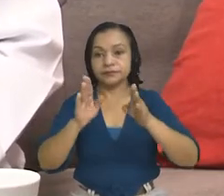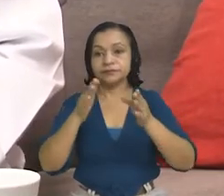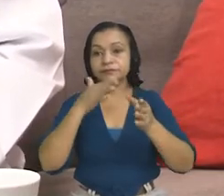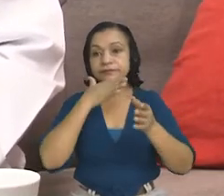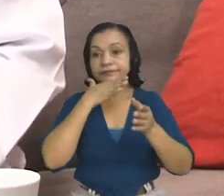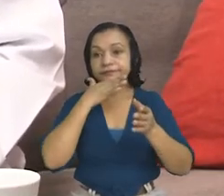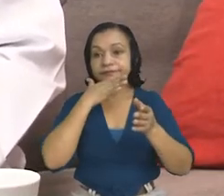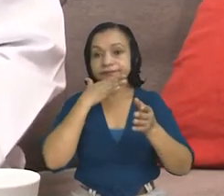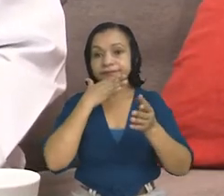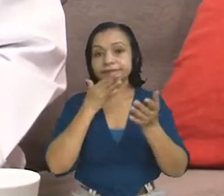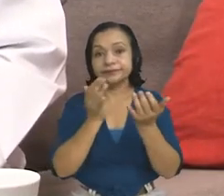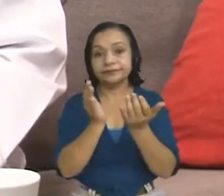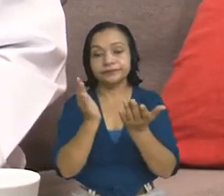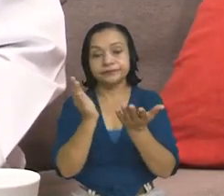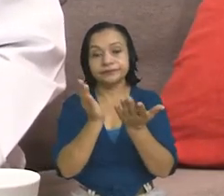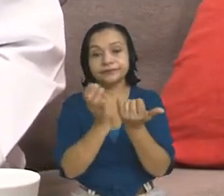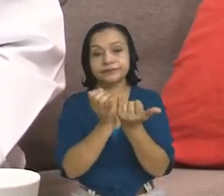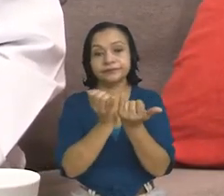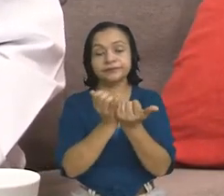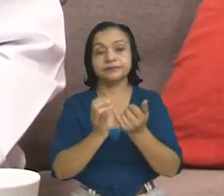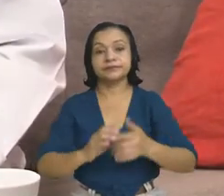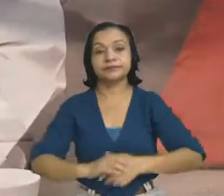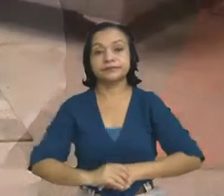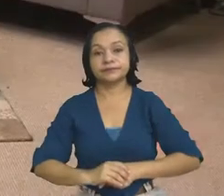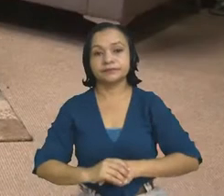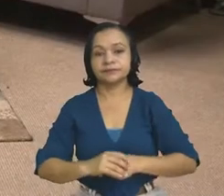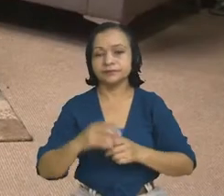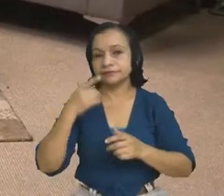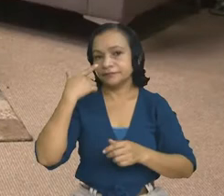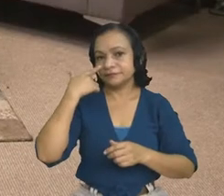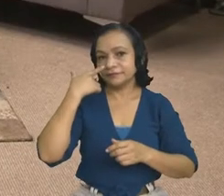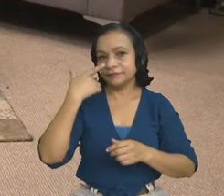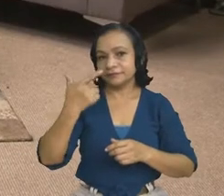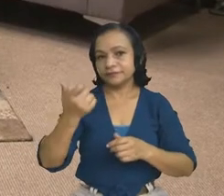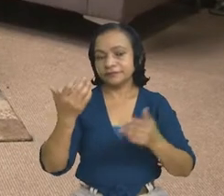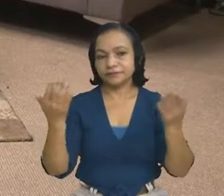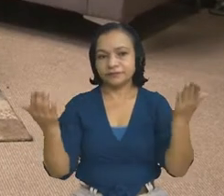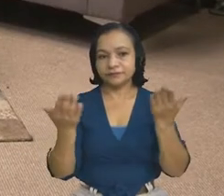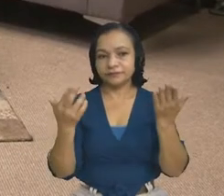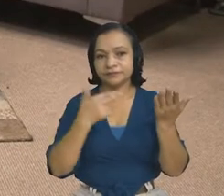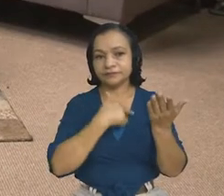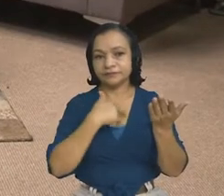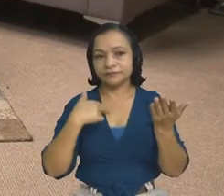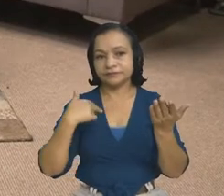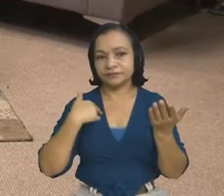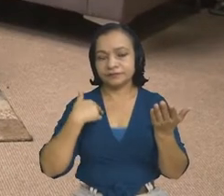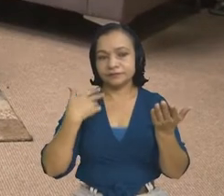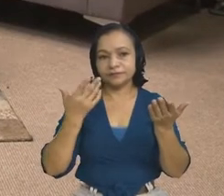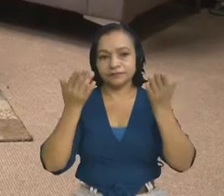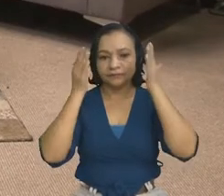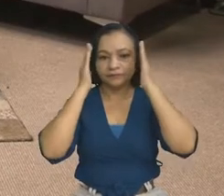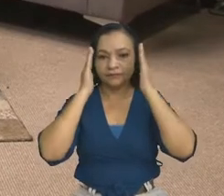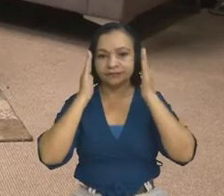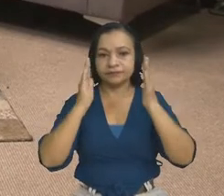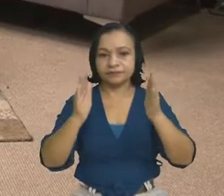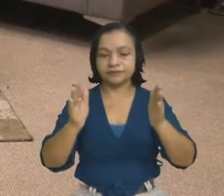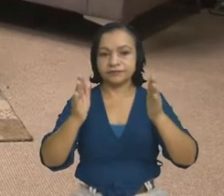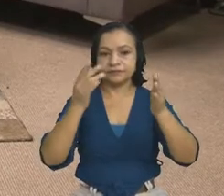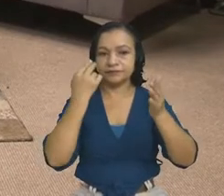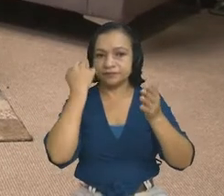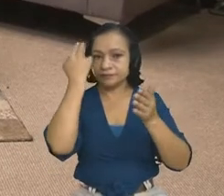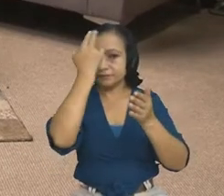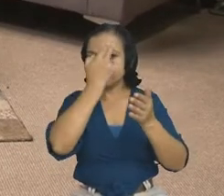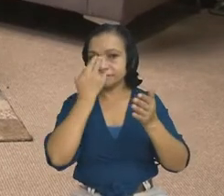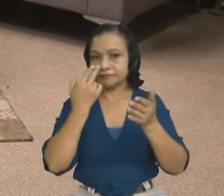de situaciones que las personas pueden presentar. Y ahí conocer también dentro de esa dinámica, pues, qué tipo de atención brindan. Y le hago la pregunta a